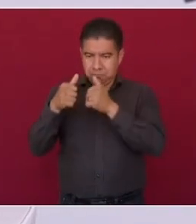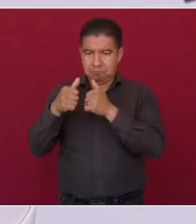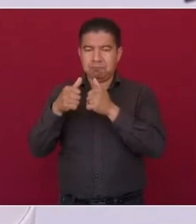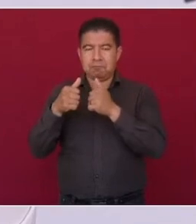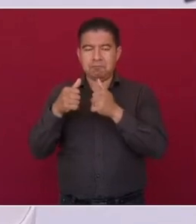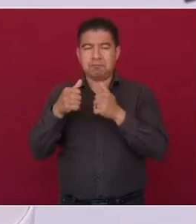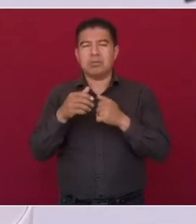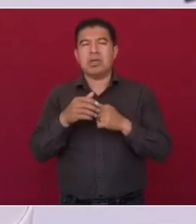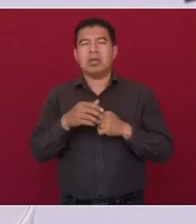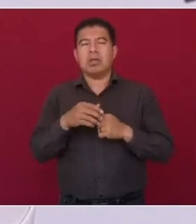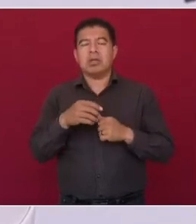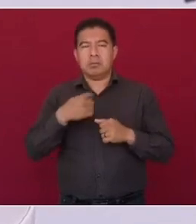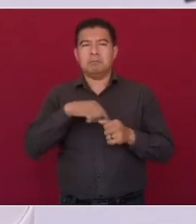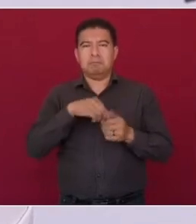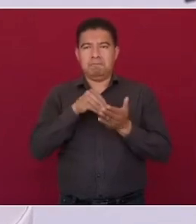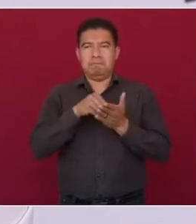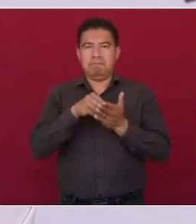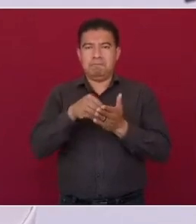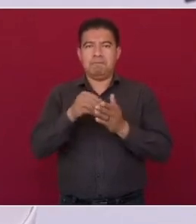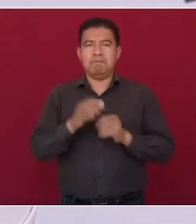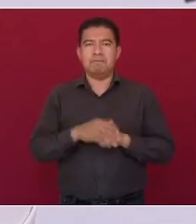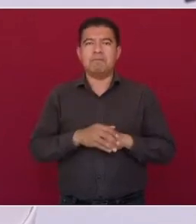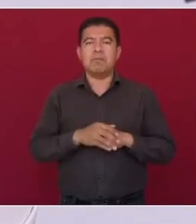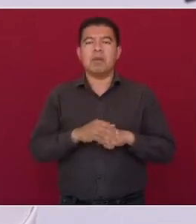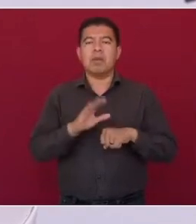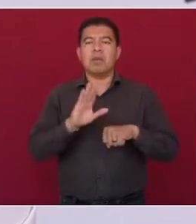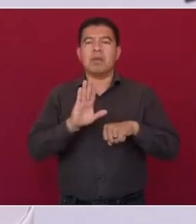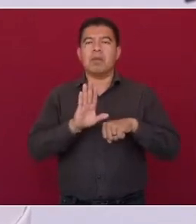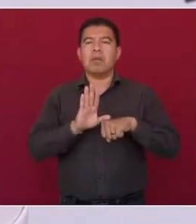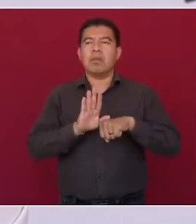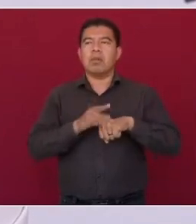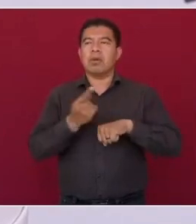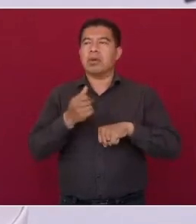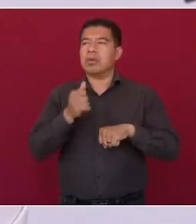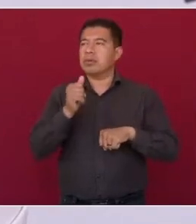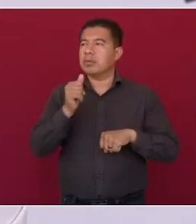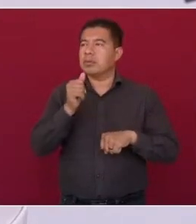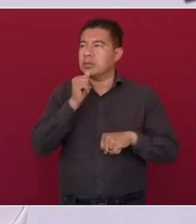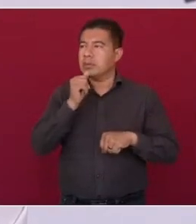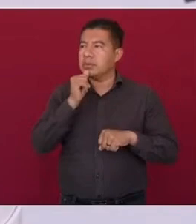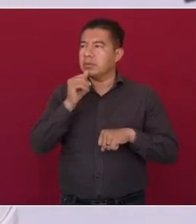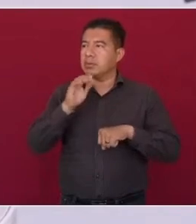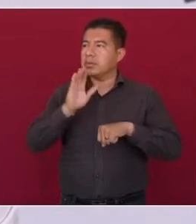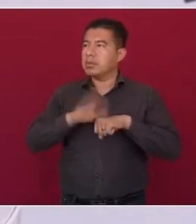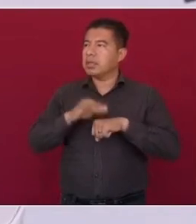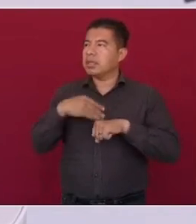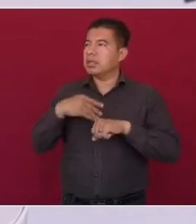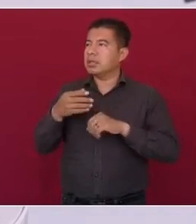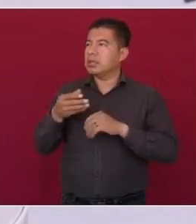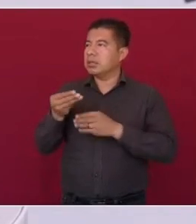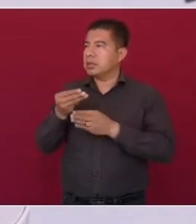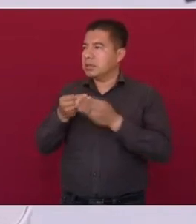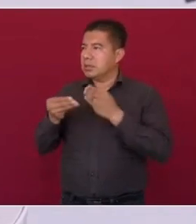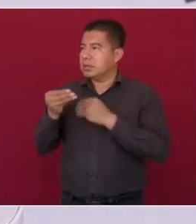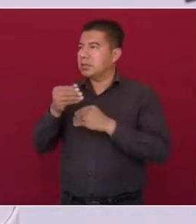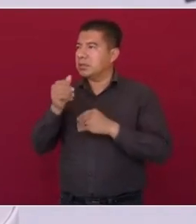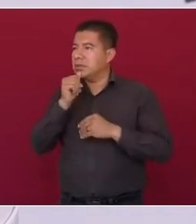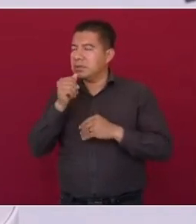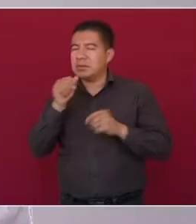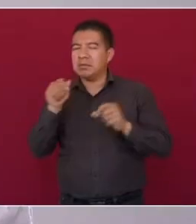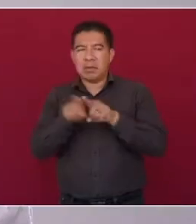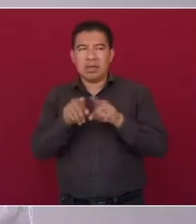tiene el mismo resultado el aumentar salarios, que haya más ingresos con